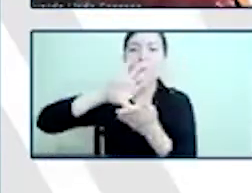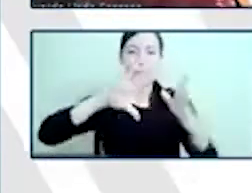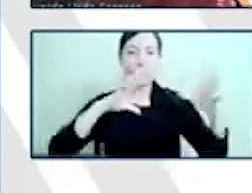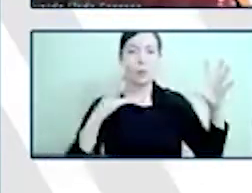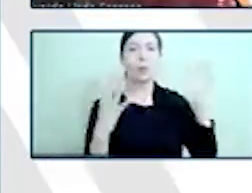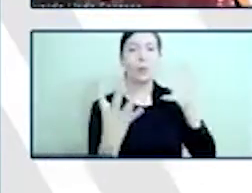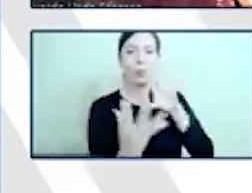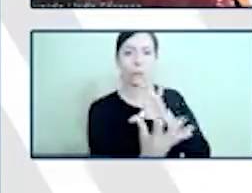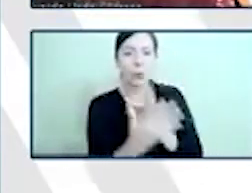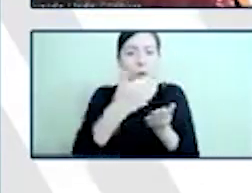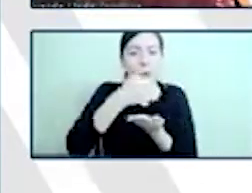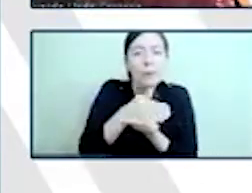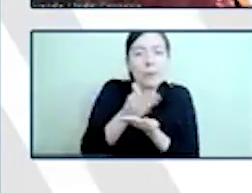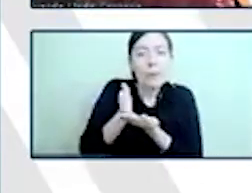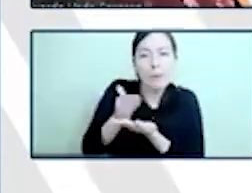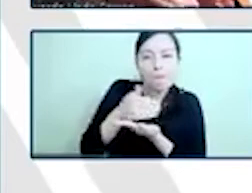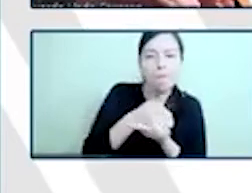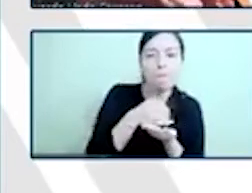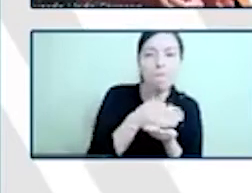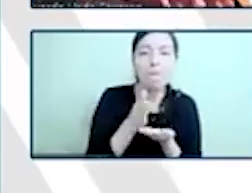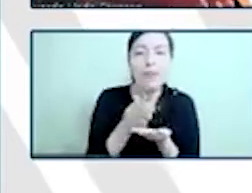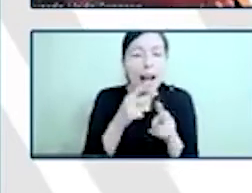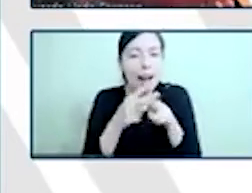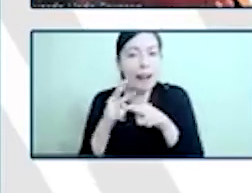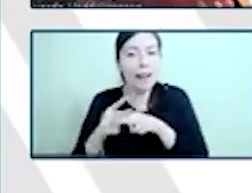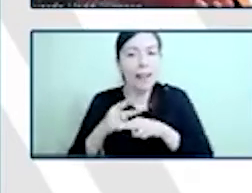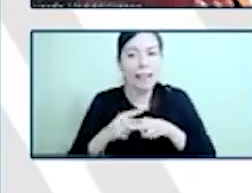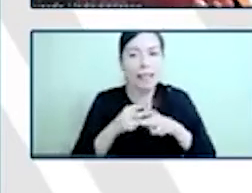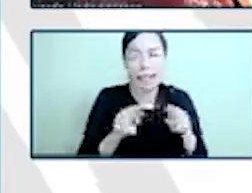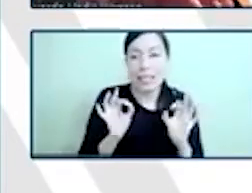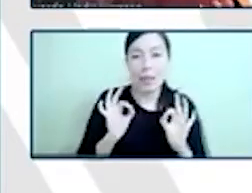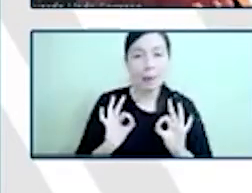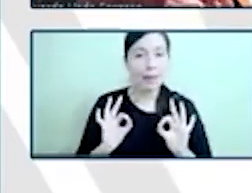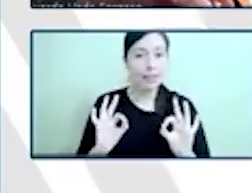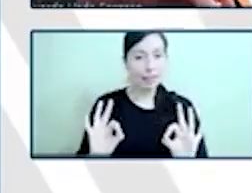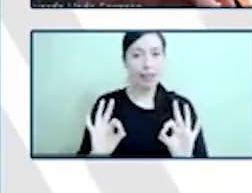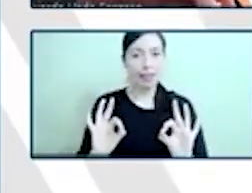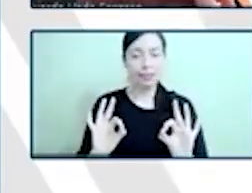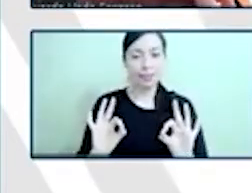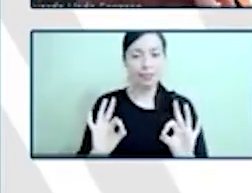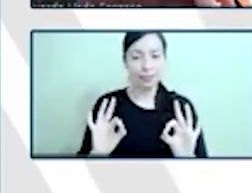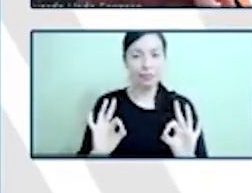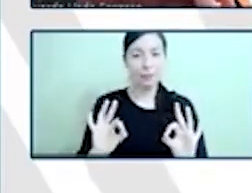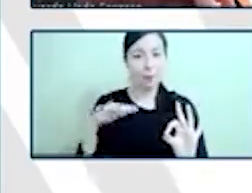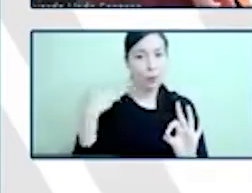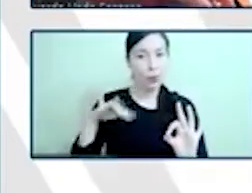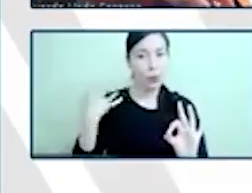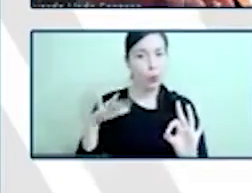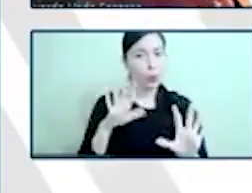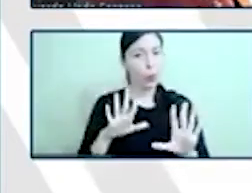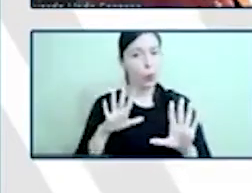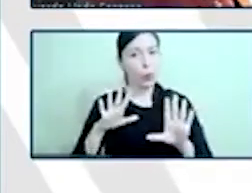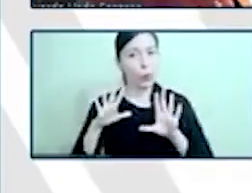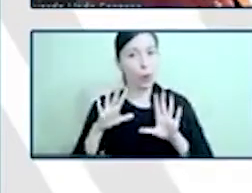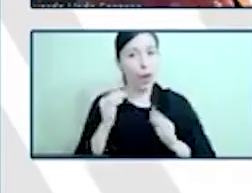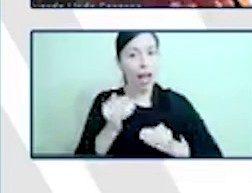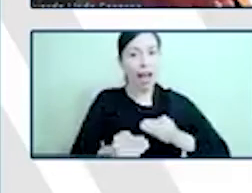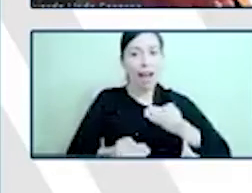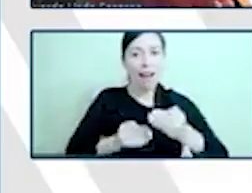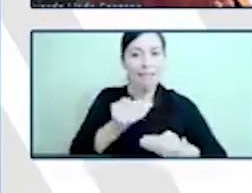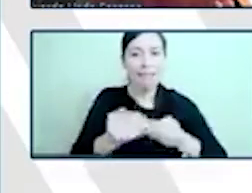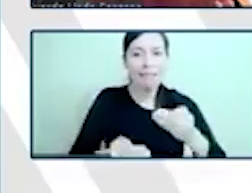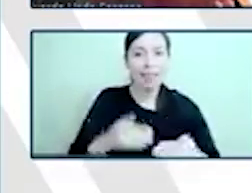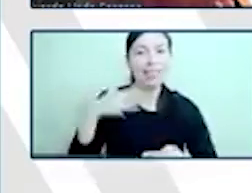se prepararon, tratando de hacer algunas cuestiones especiales que fueran particularmente notables, hubo algunos avances muy significativos